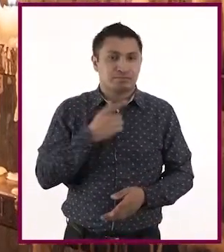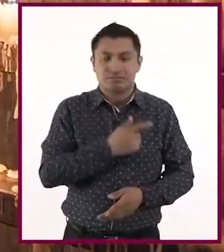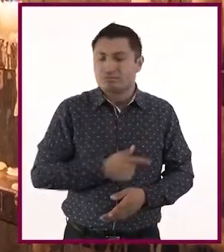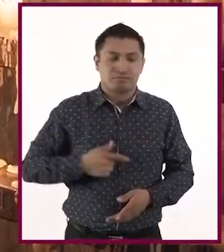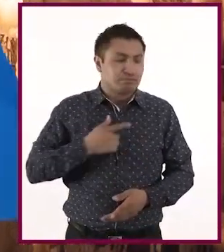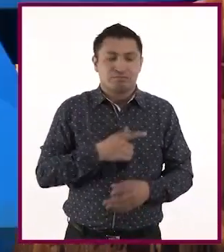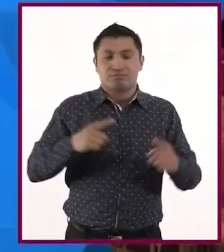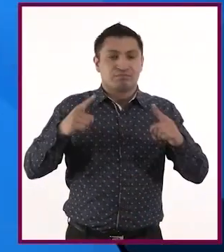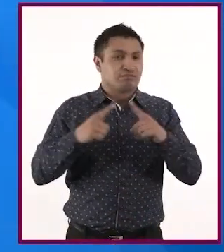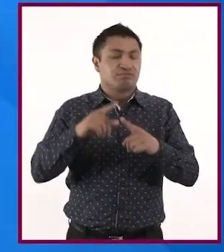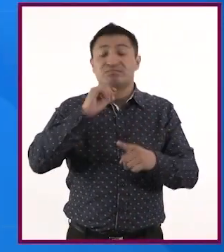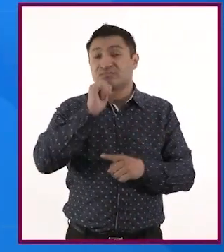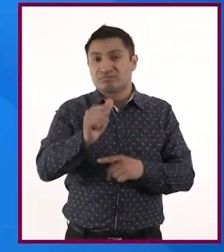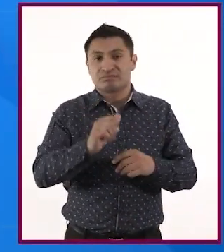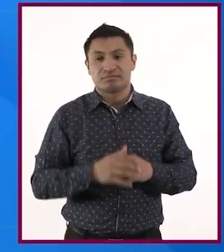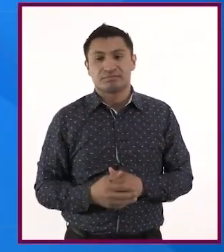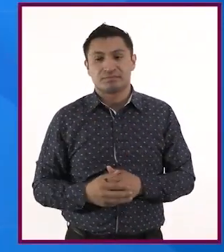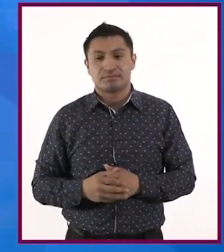ninguna institución.